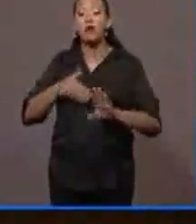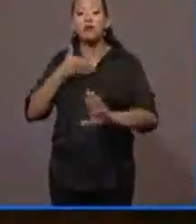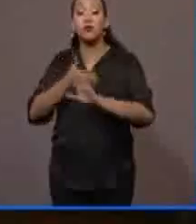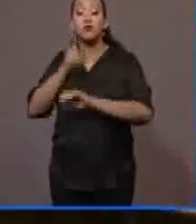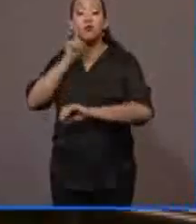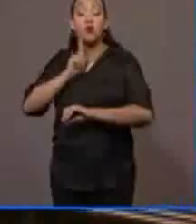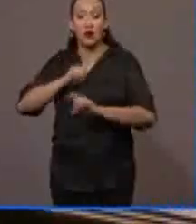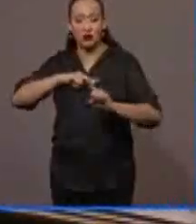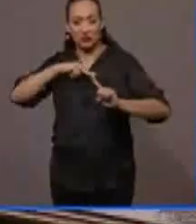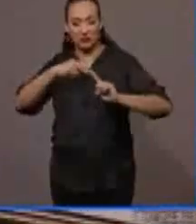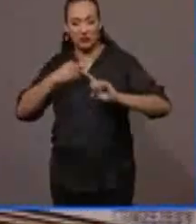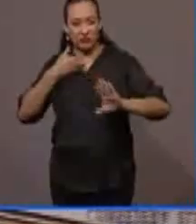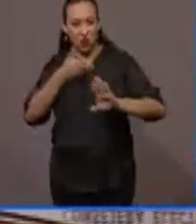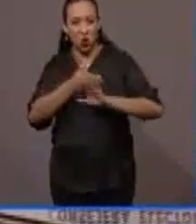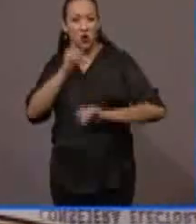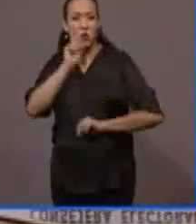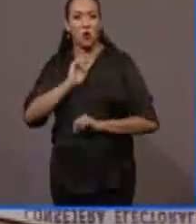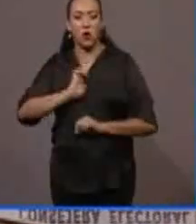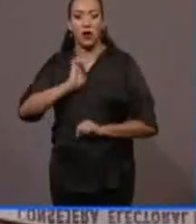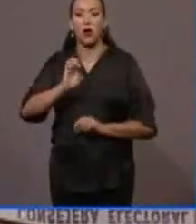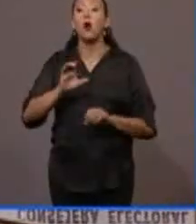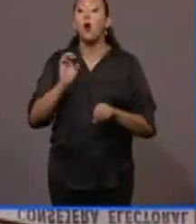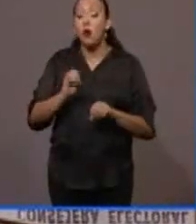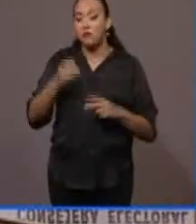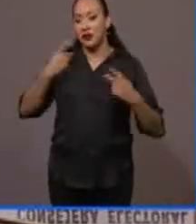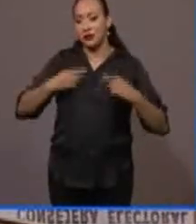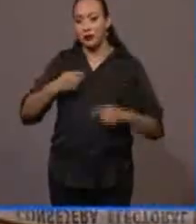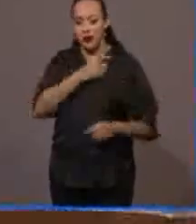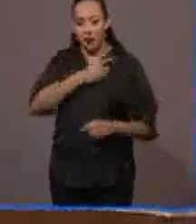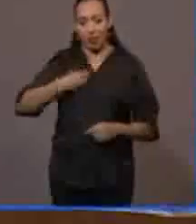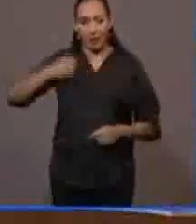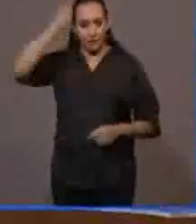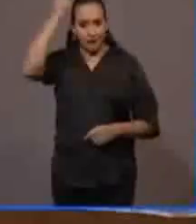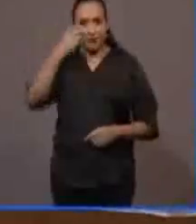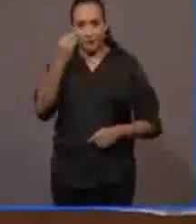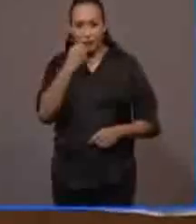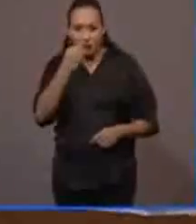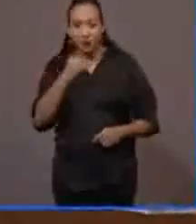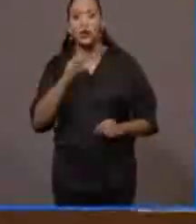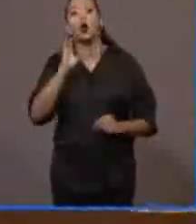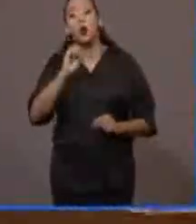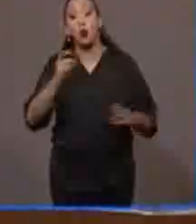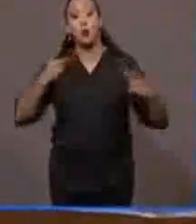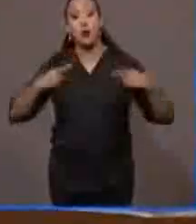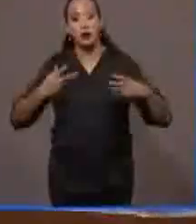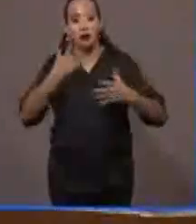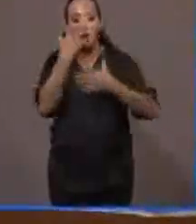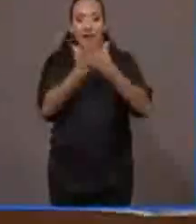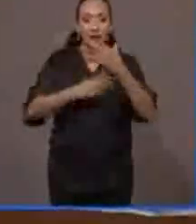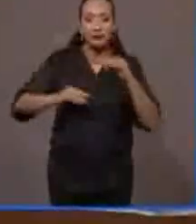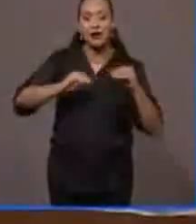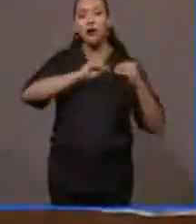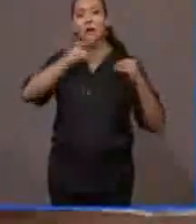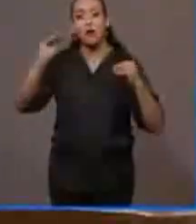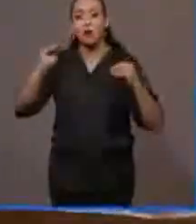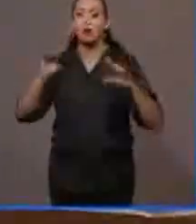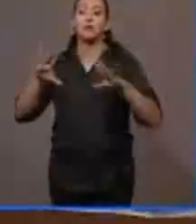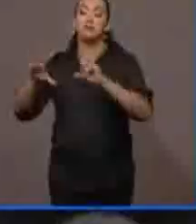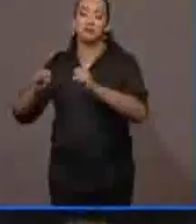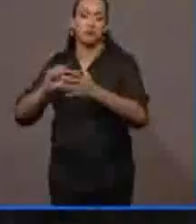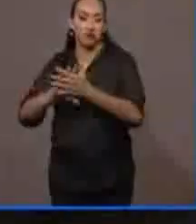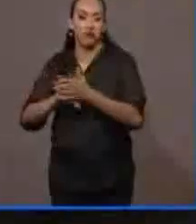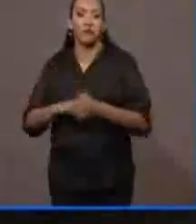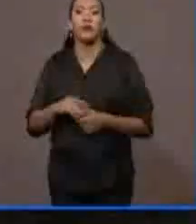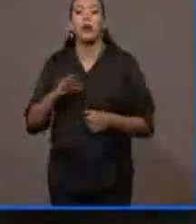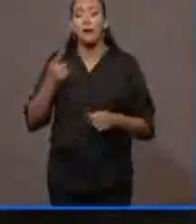en razón de género, por ser una persona deudora alimentaria, morosa o por ser prófugos de la justicia. Para constatar que